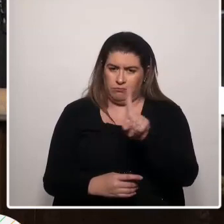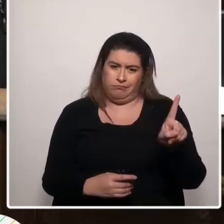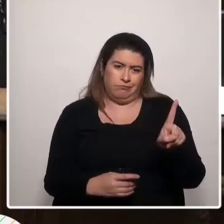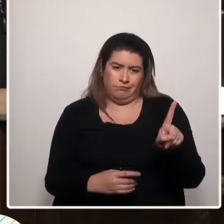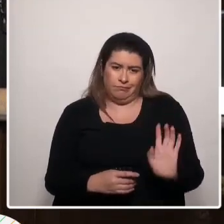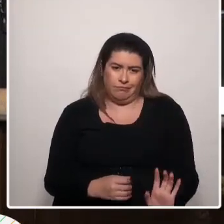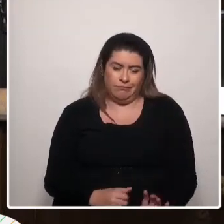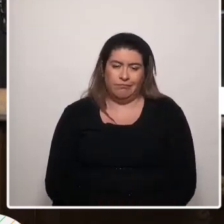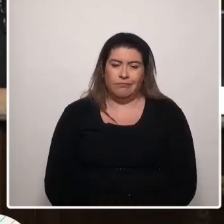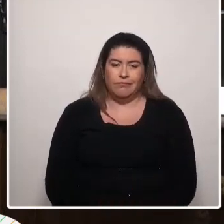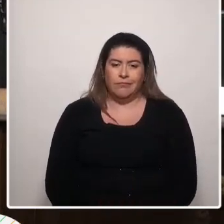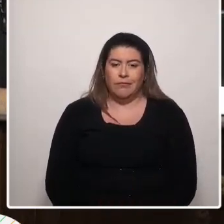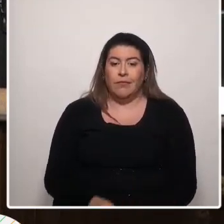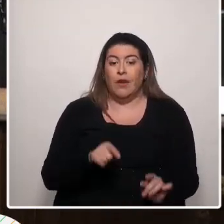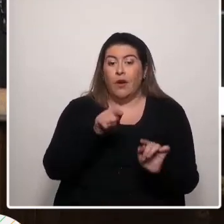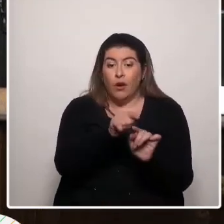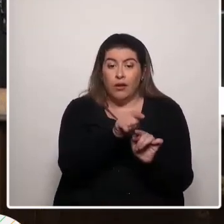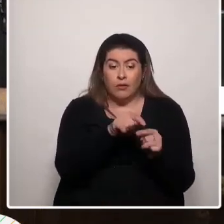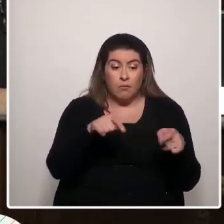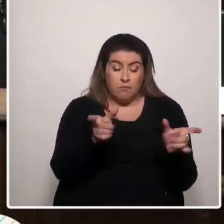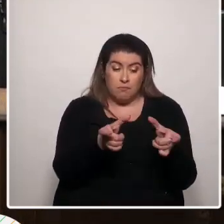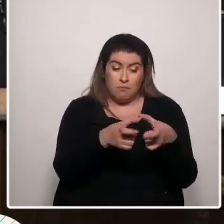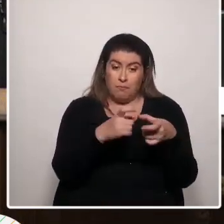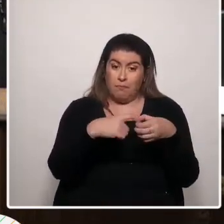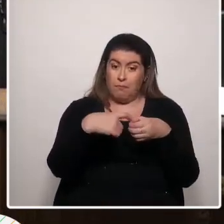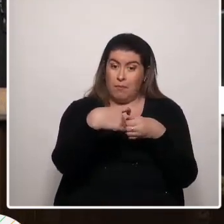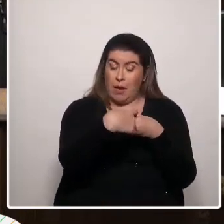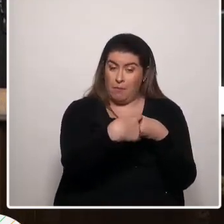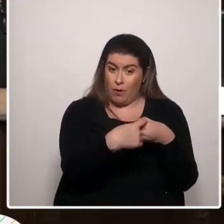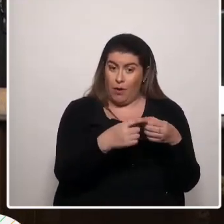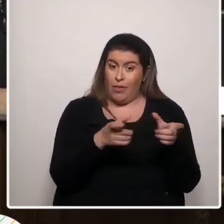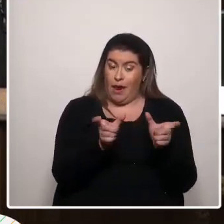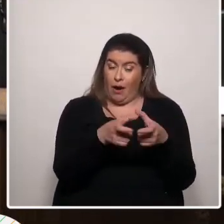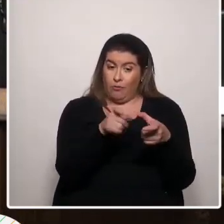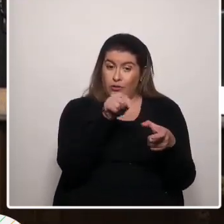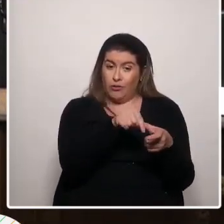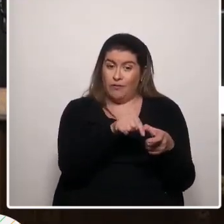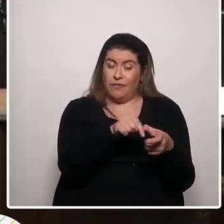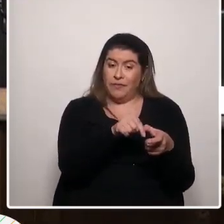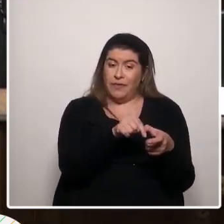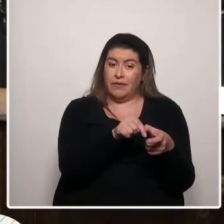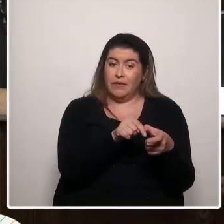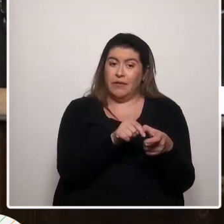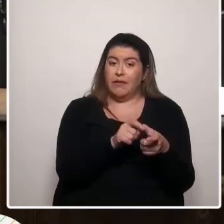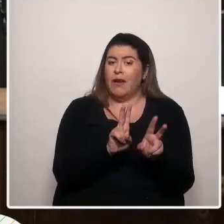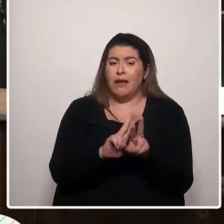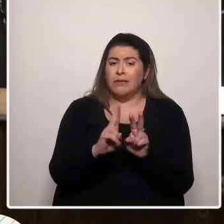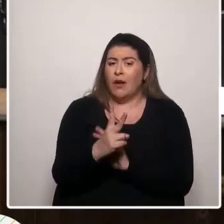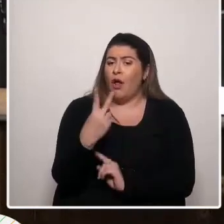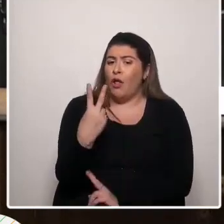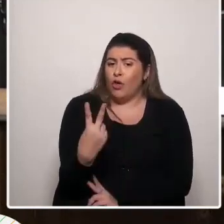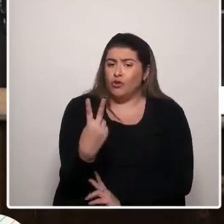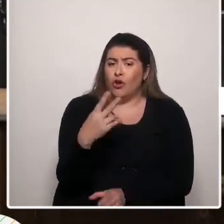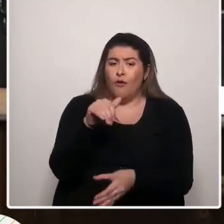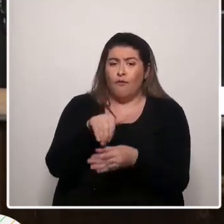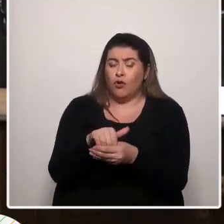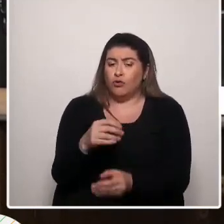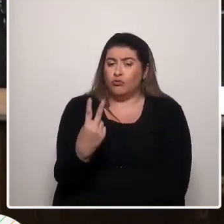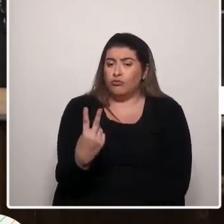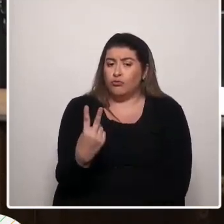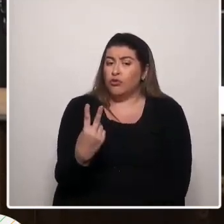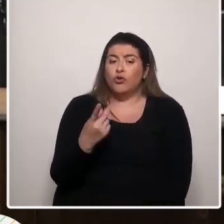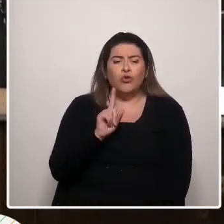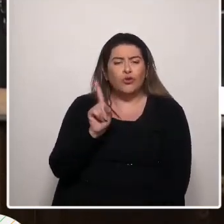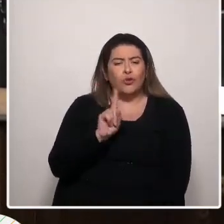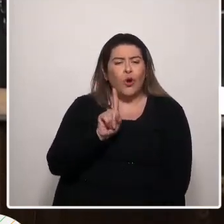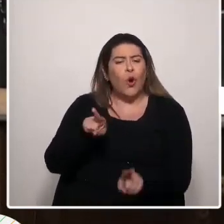Precisamente lo que tienen que emitir los miembros de la comisión respecto de la votación son 2 votos, no un voto como se hizo